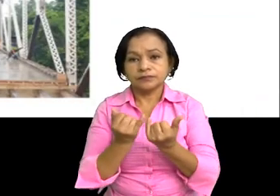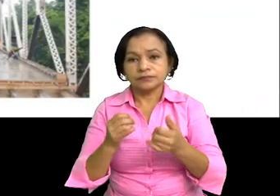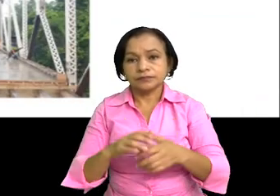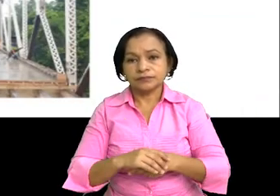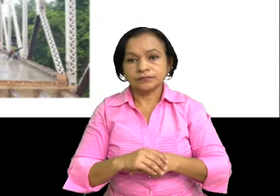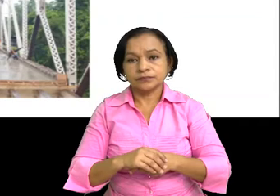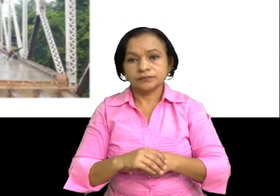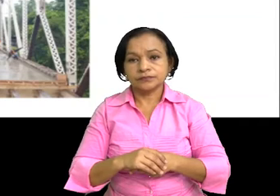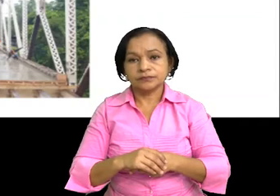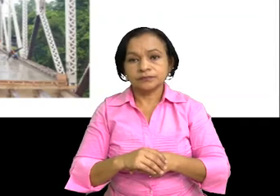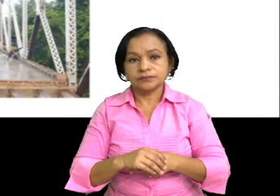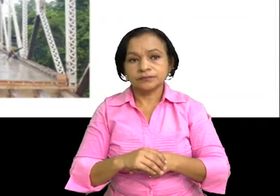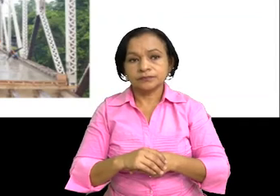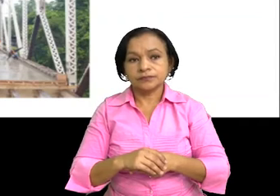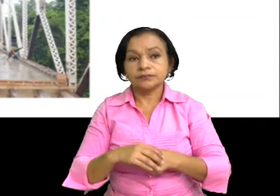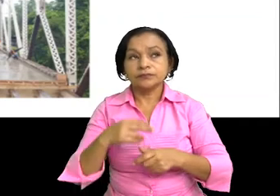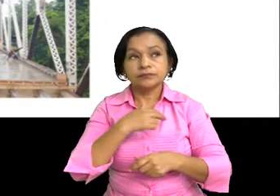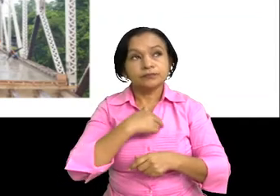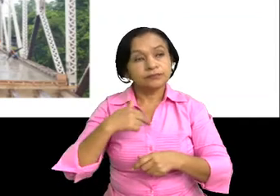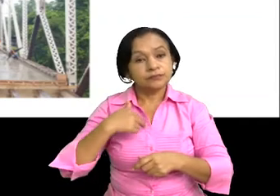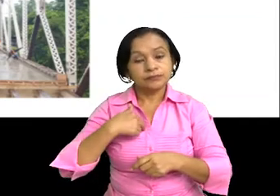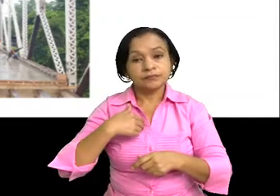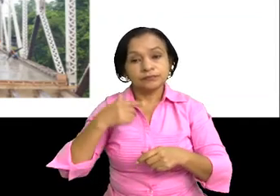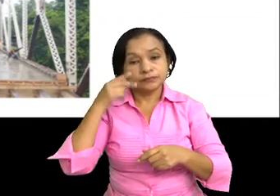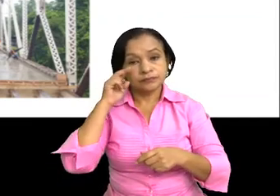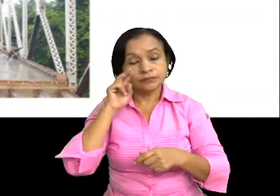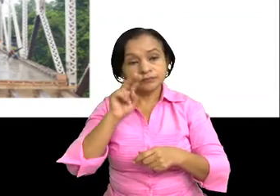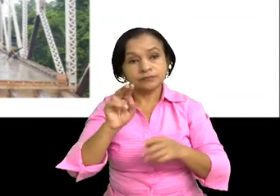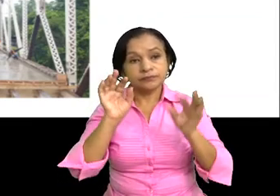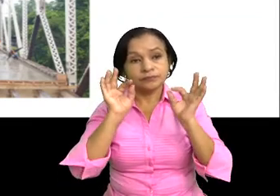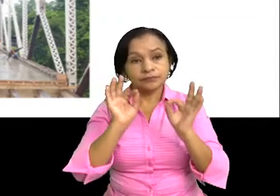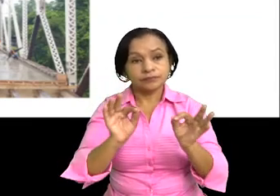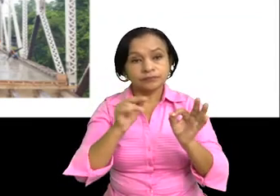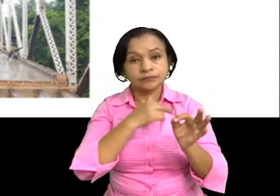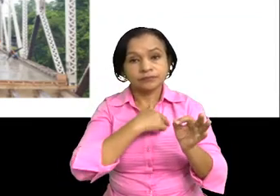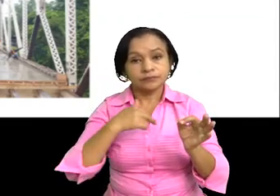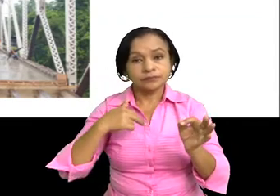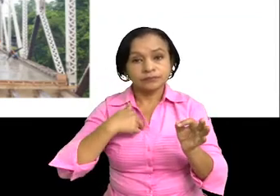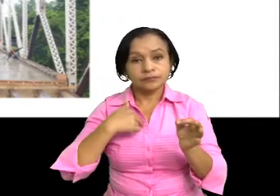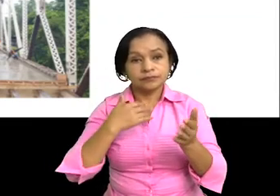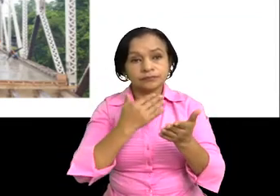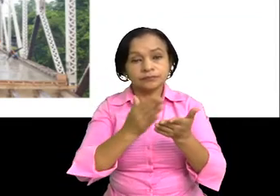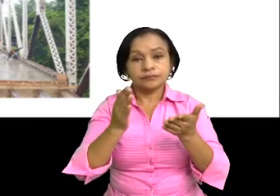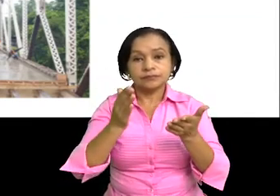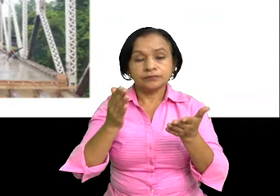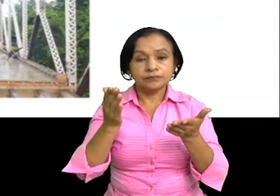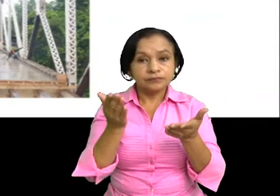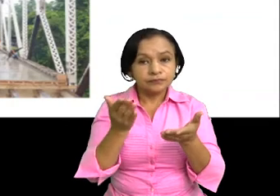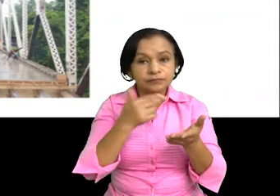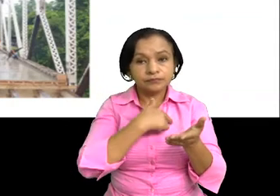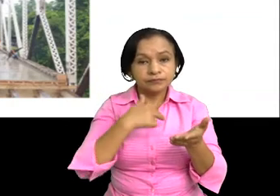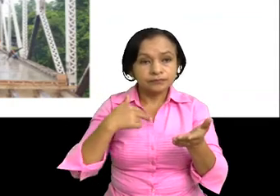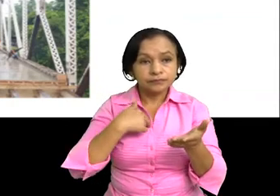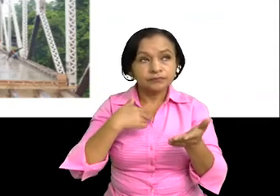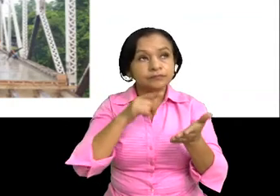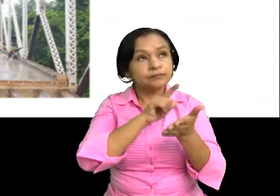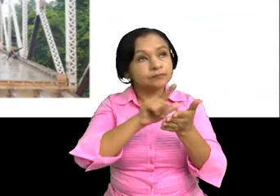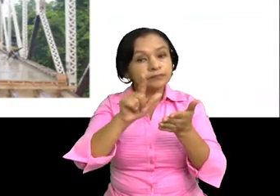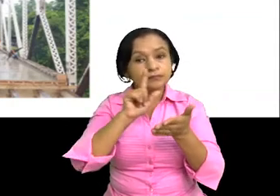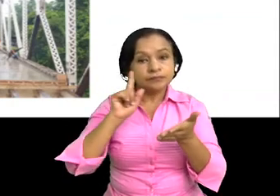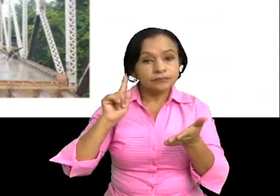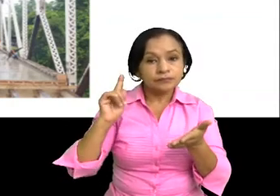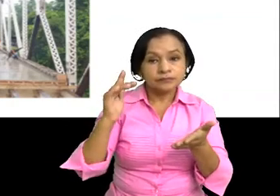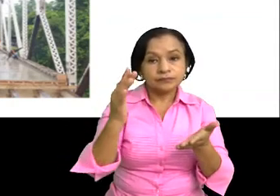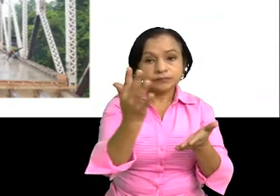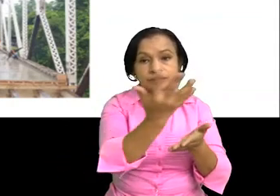Cuizalá, estamos dejándolo nítido porque estamos restableciendo completamente la carpeta, estamos dándole mantenimiento a toda la estructura